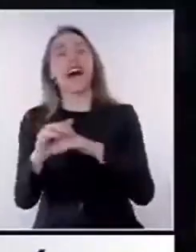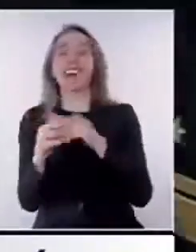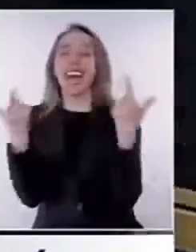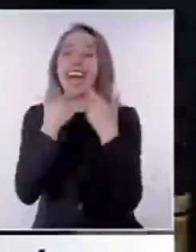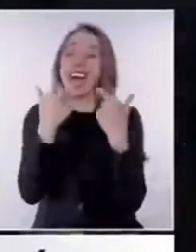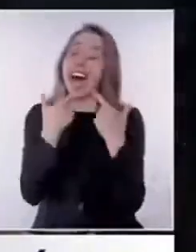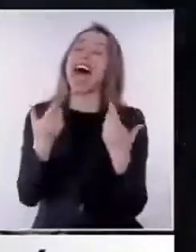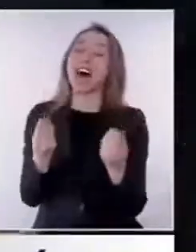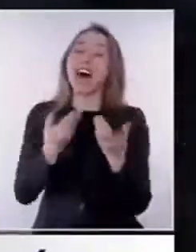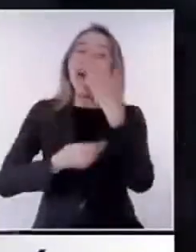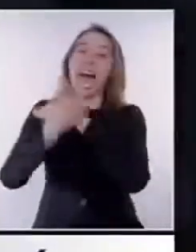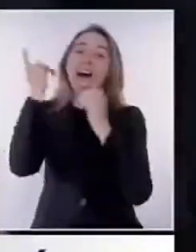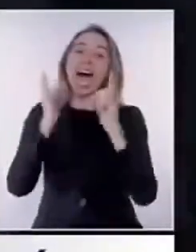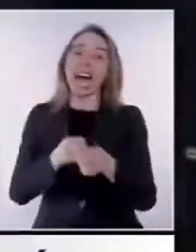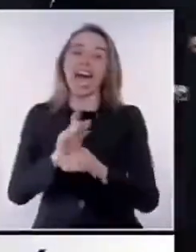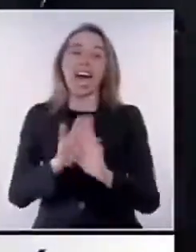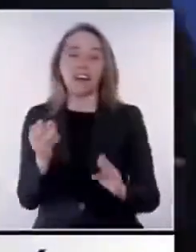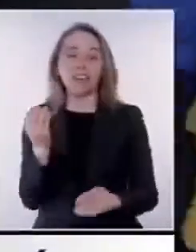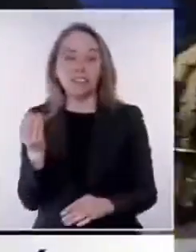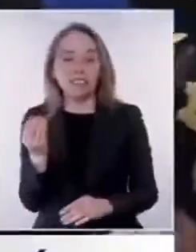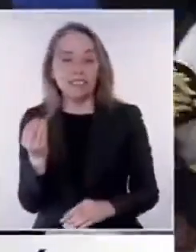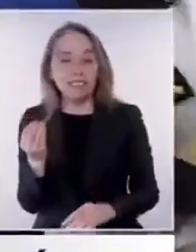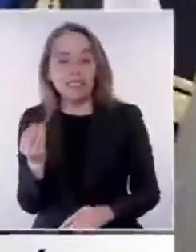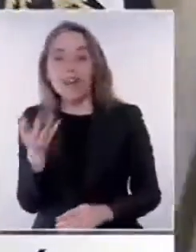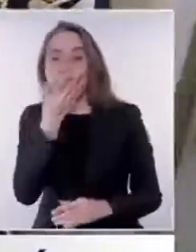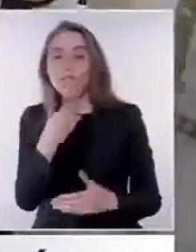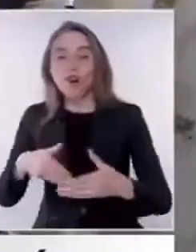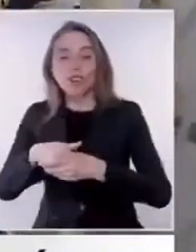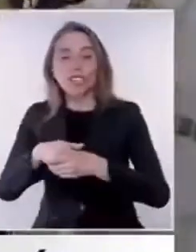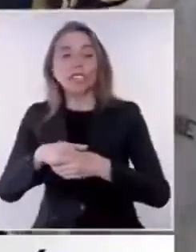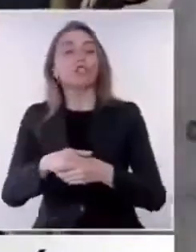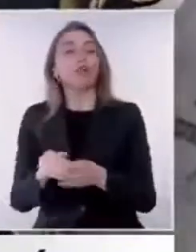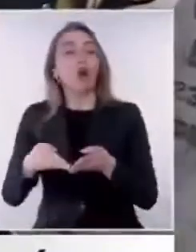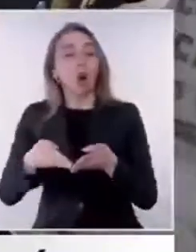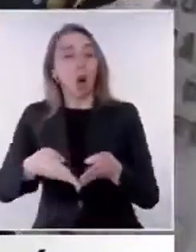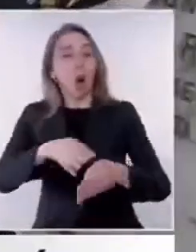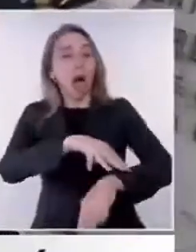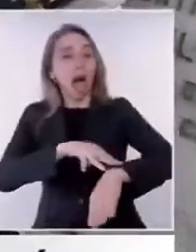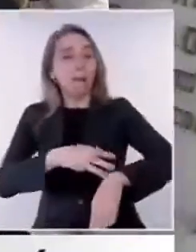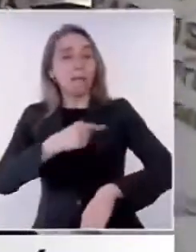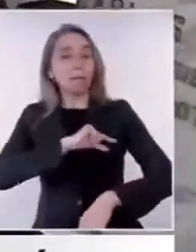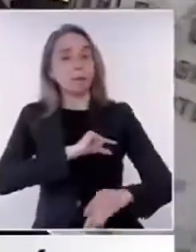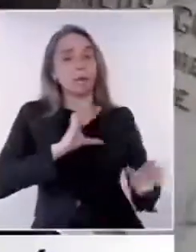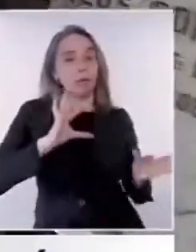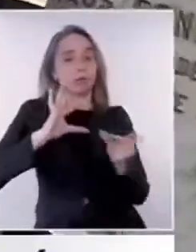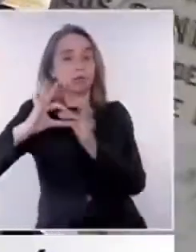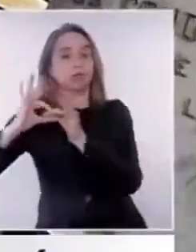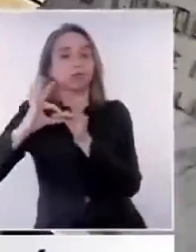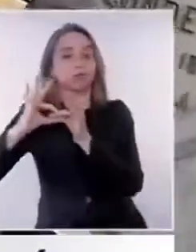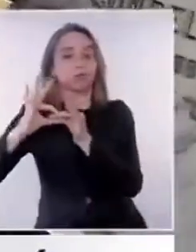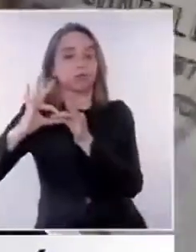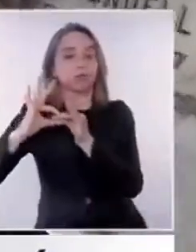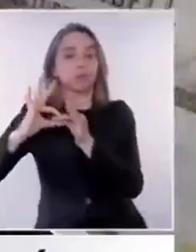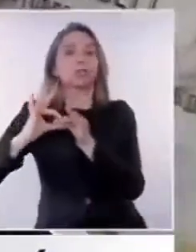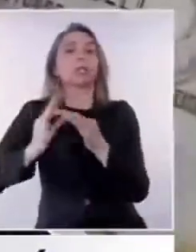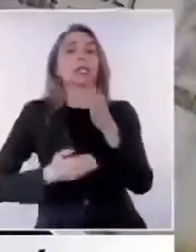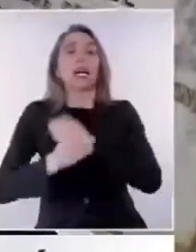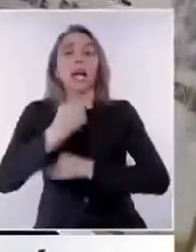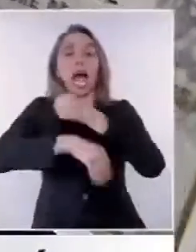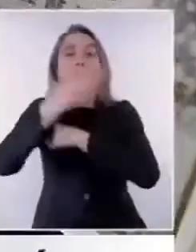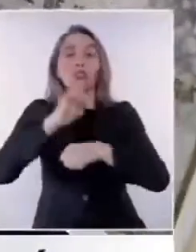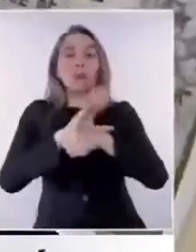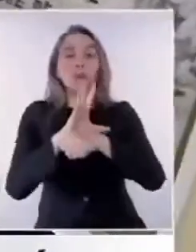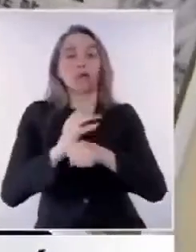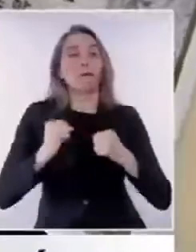supuesto. Pero qué bonito. La Armada Española, nosotros establecimos un vínculo con ellos, sobre todo en la pandemia, muy